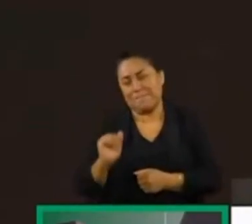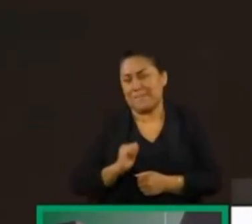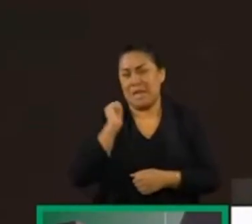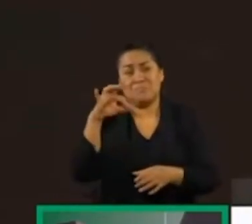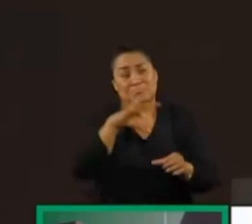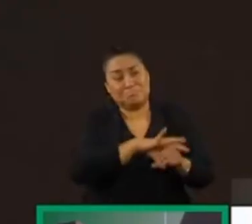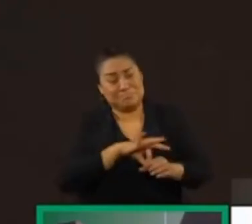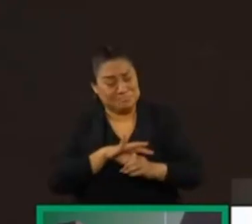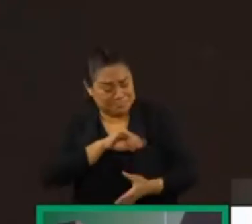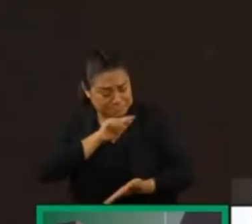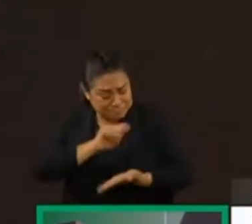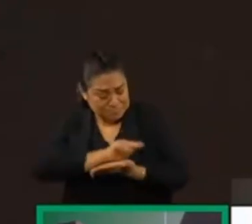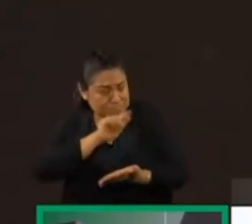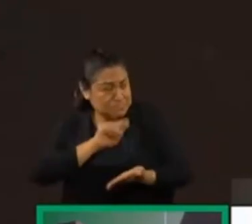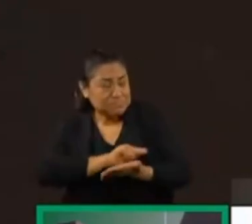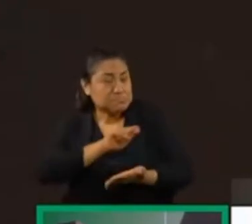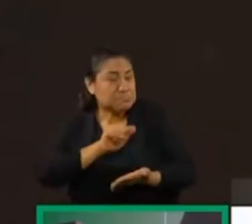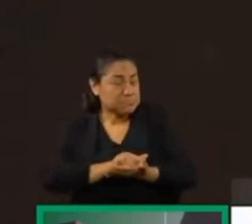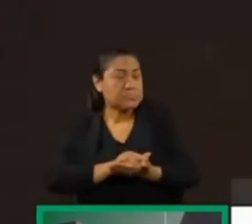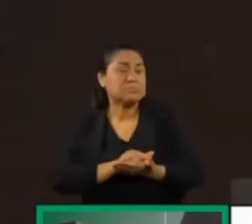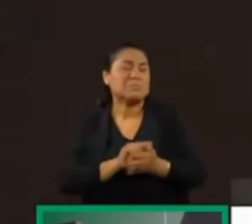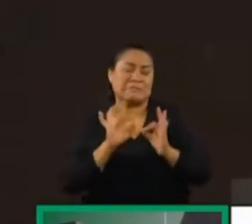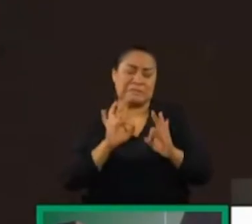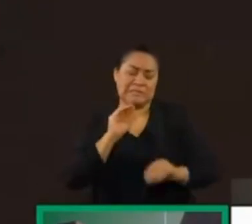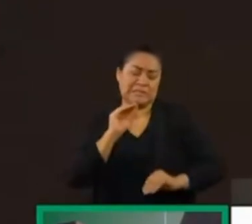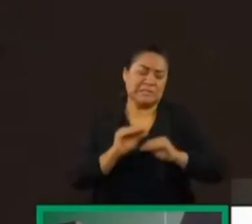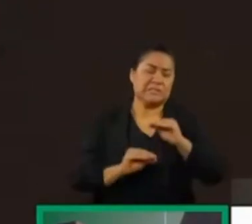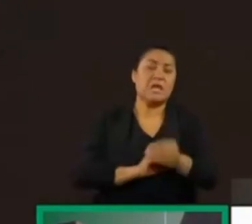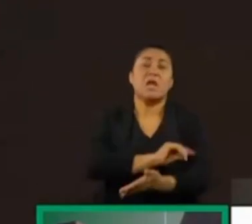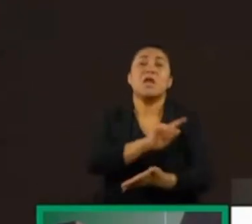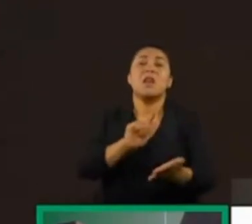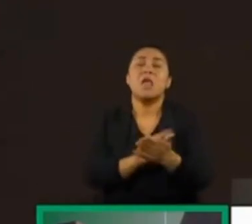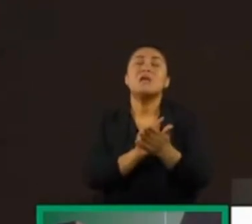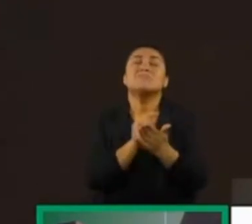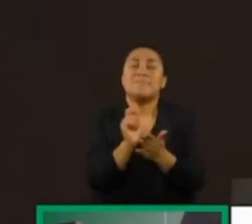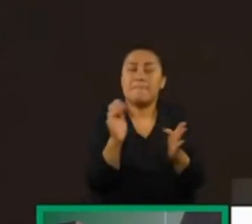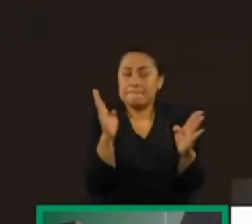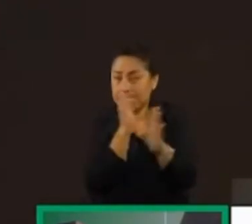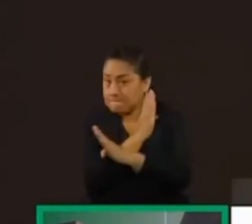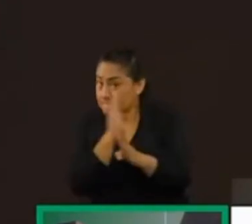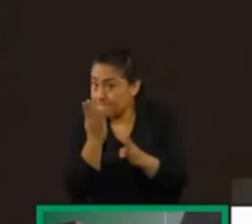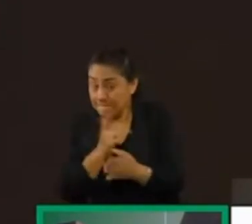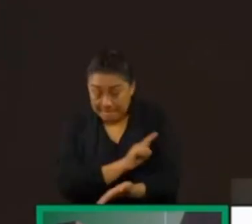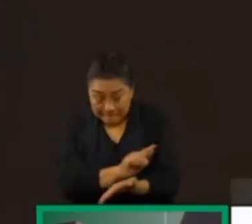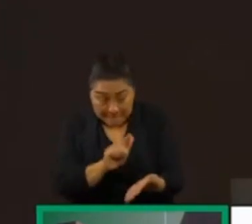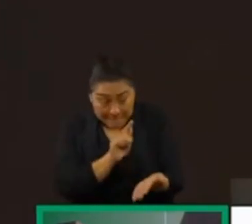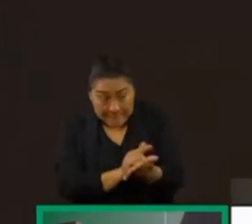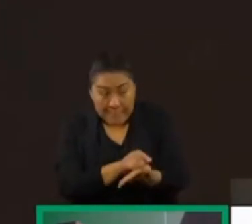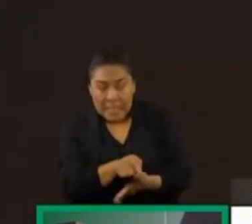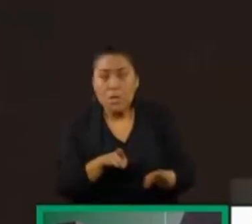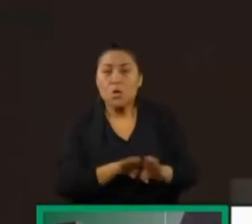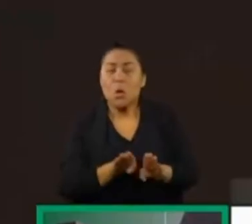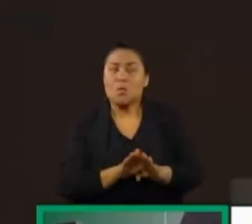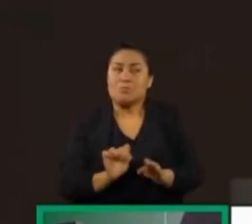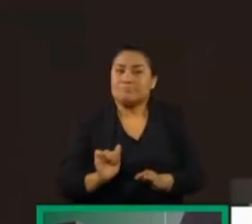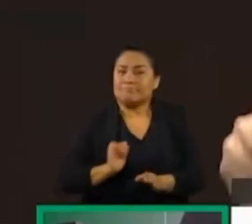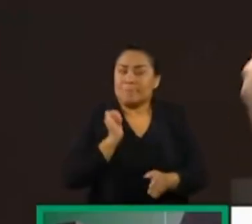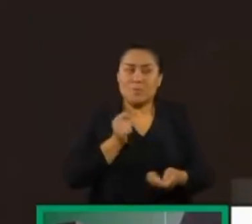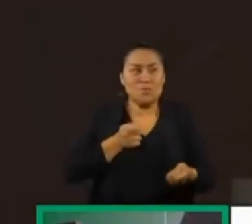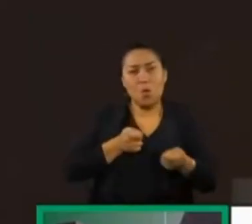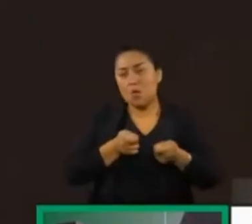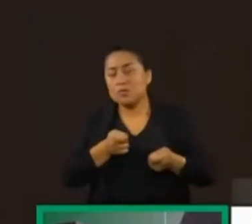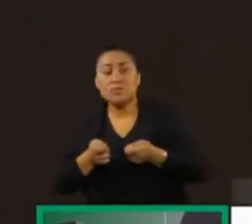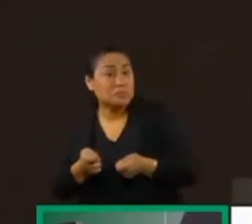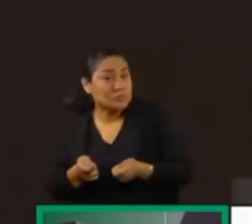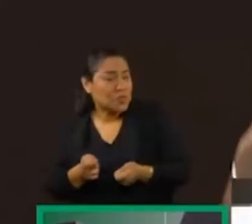que hagan la perfecta ley espía. Unas reformas que buscan el control absoluto. Uno en el que